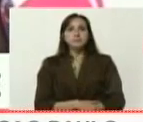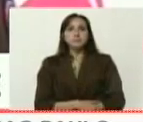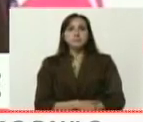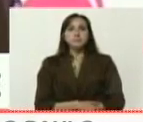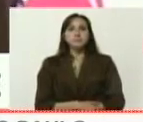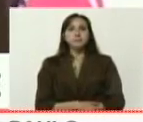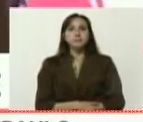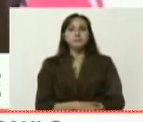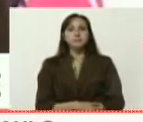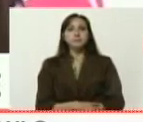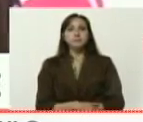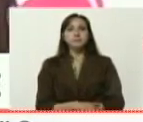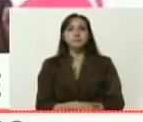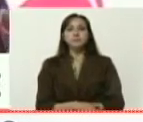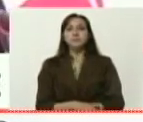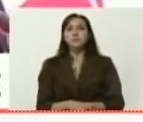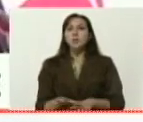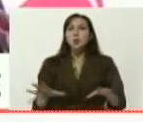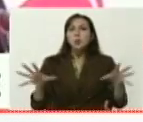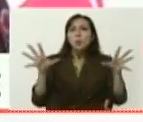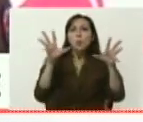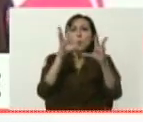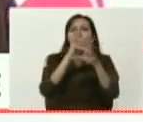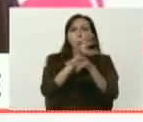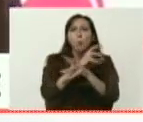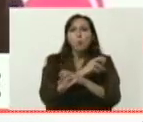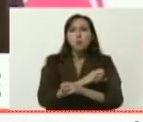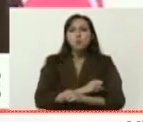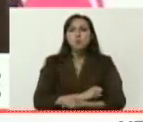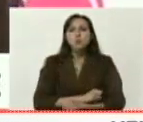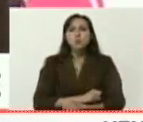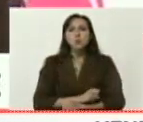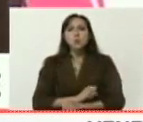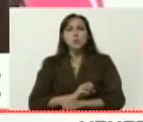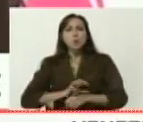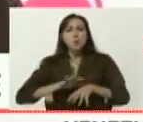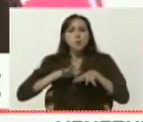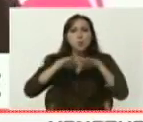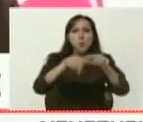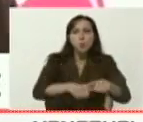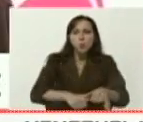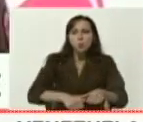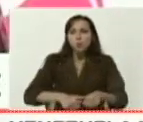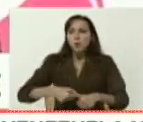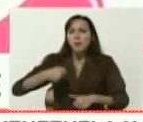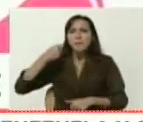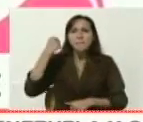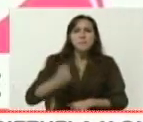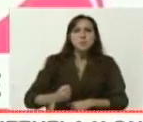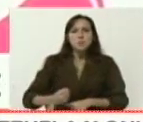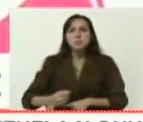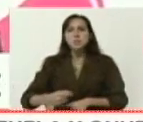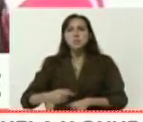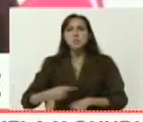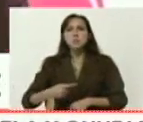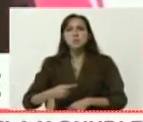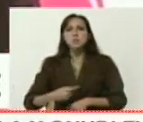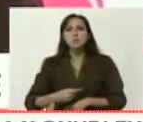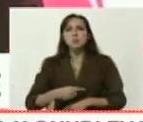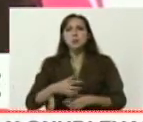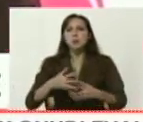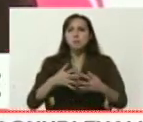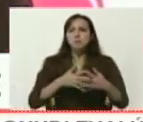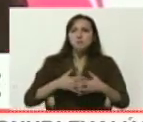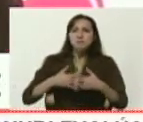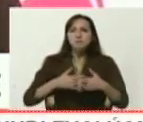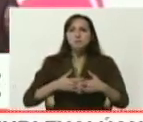Total oscuridad, total dominio y penetración imperial. Cualquier alzamiento era